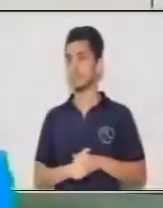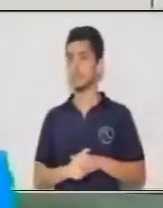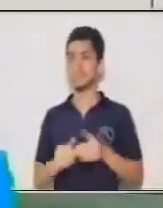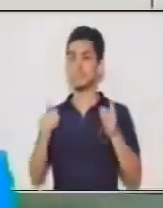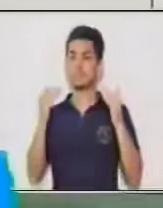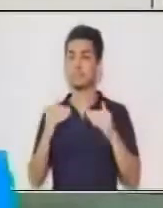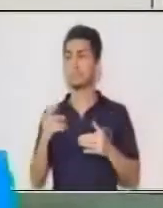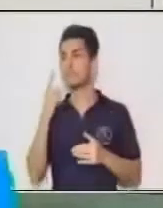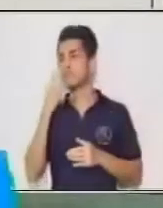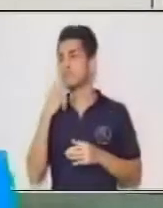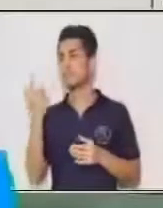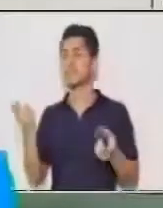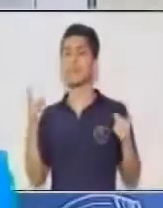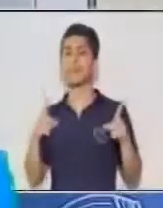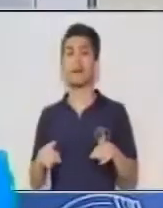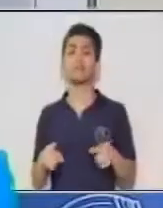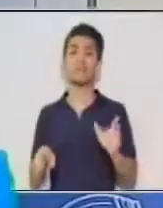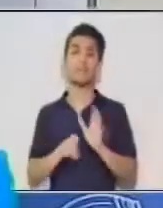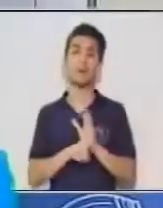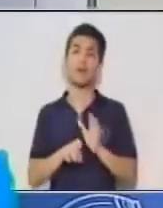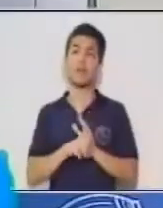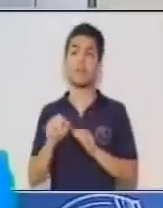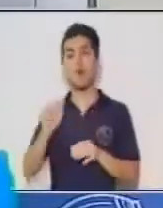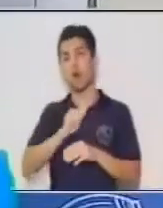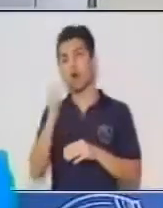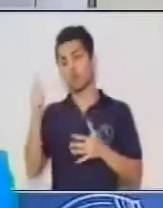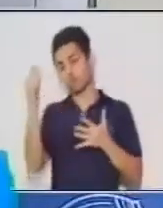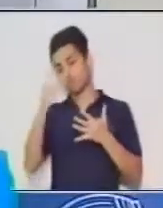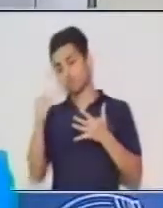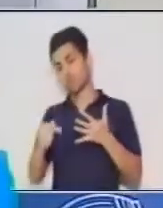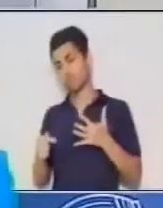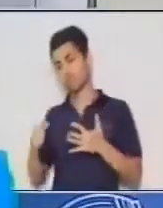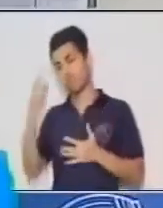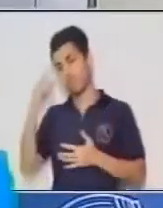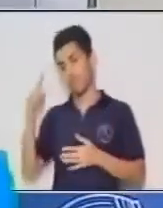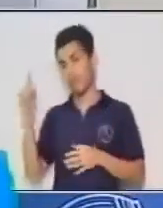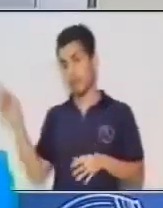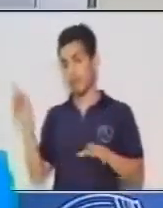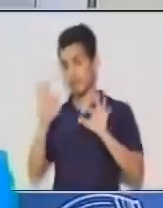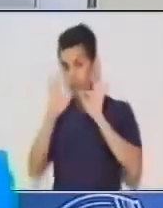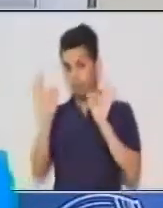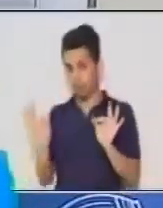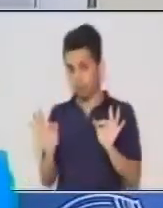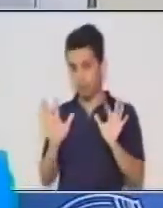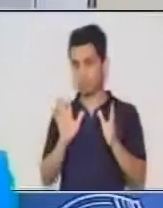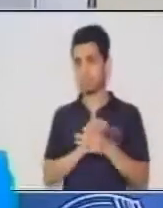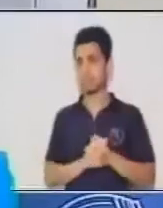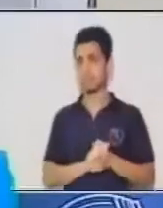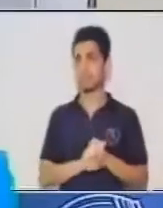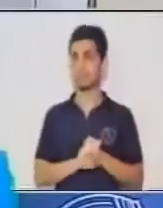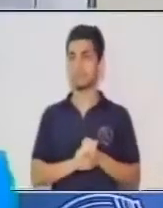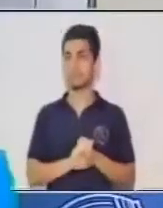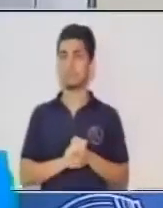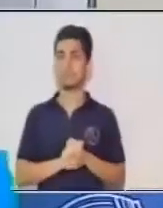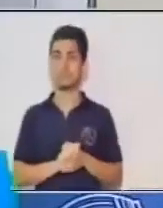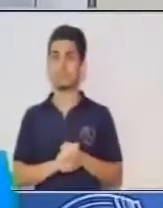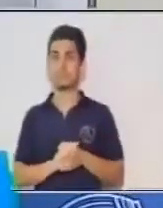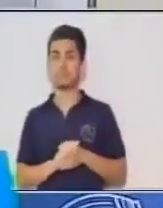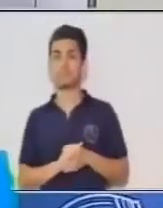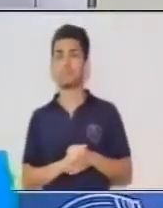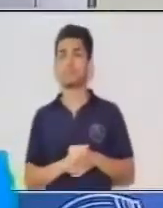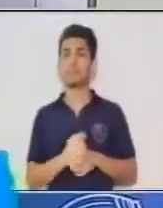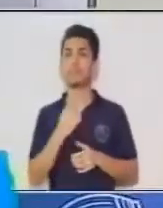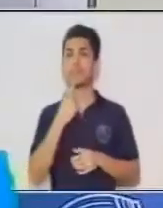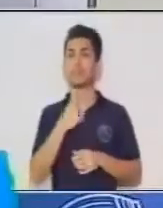vamos a ver qué pasa cuando agregamos otros elementos a esta forma básica. Y nos